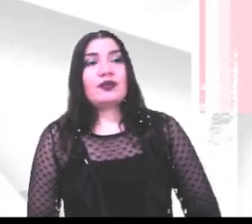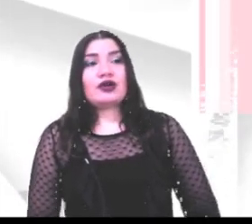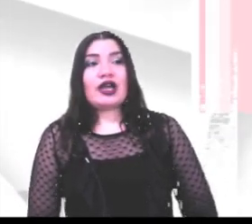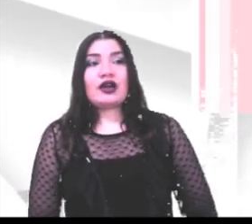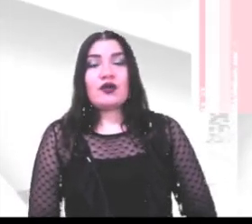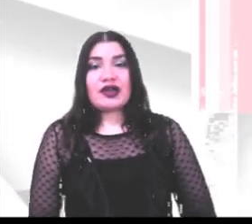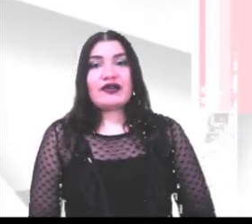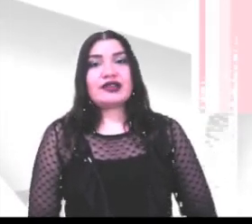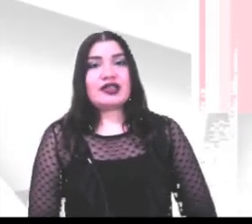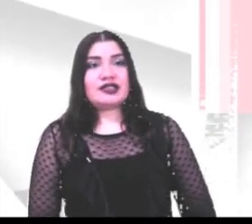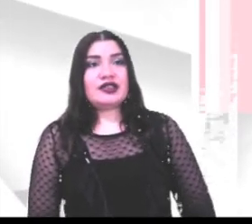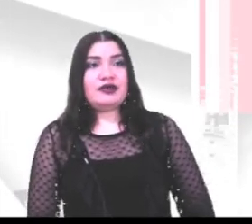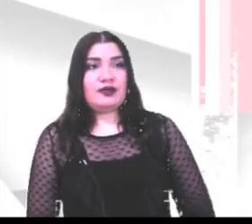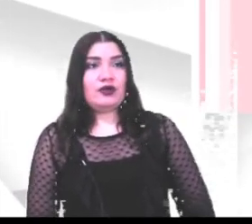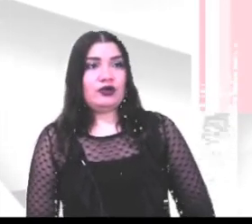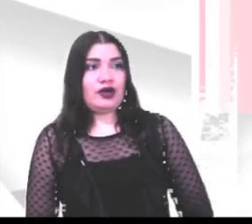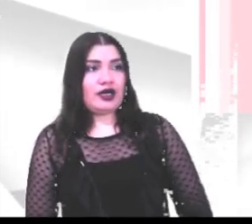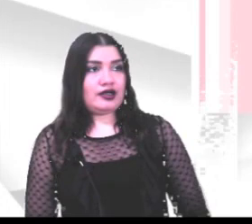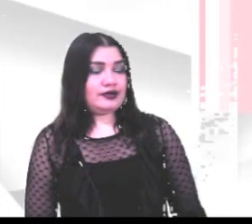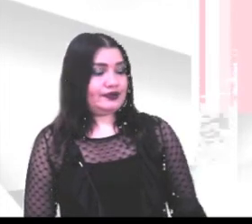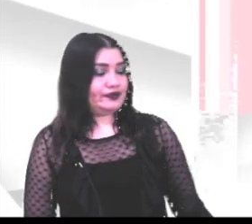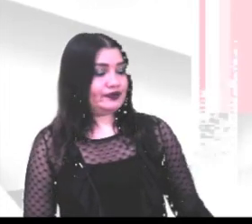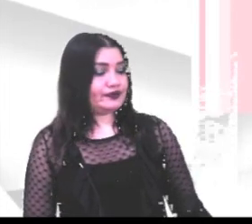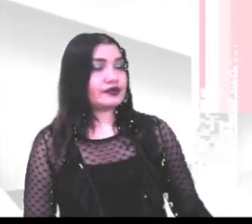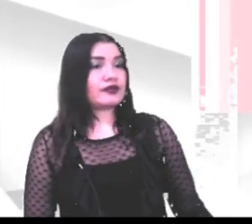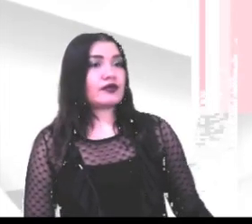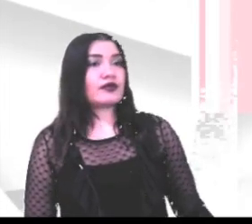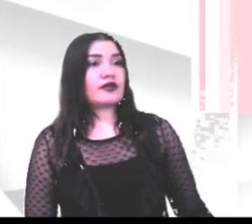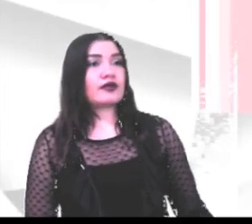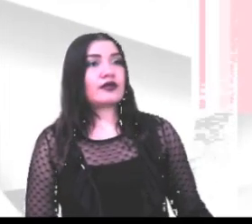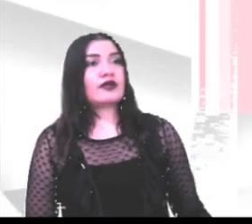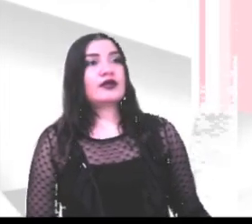por las cuevas de ese mismo lugar